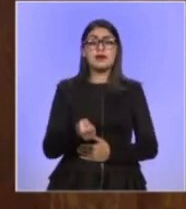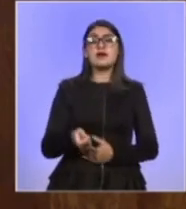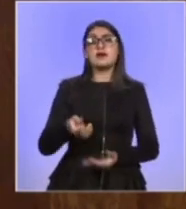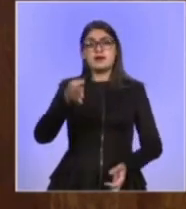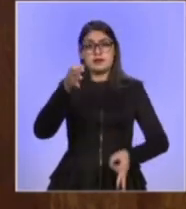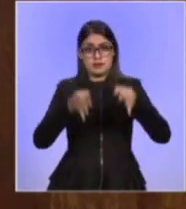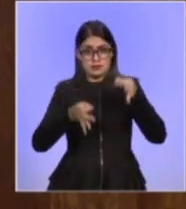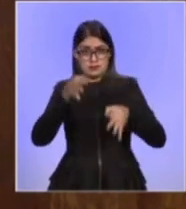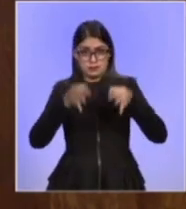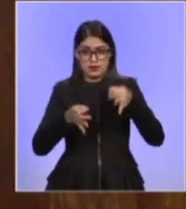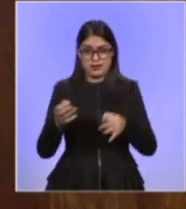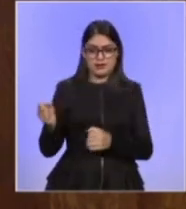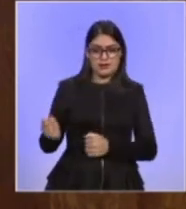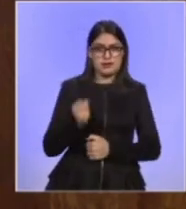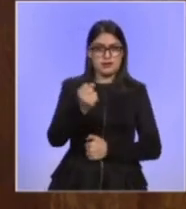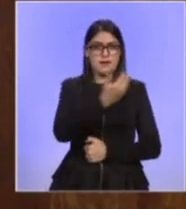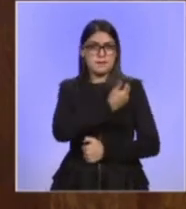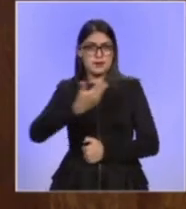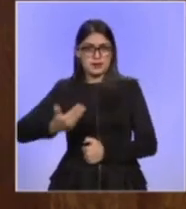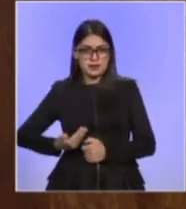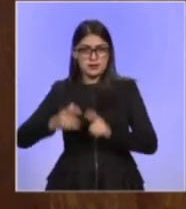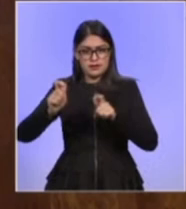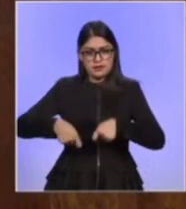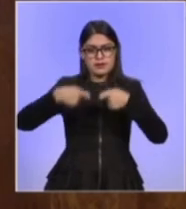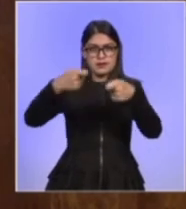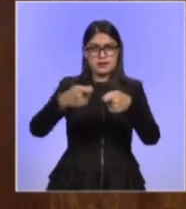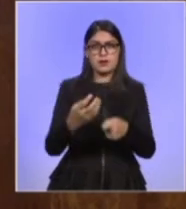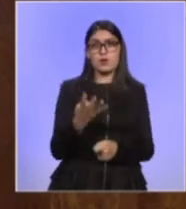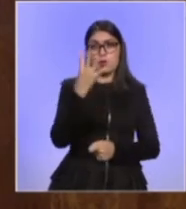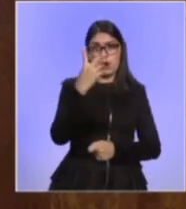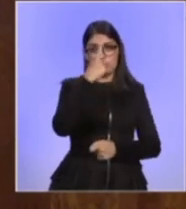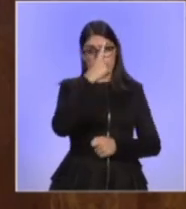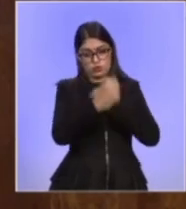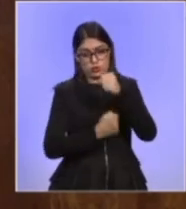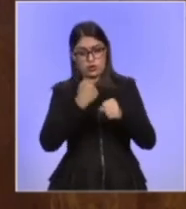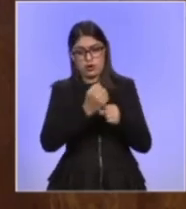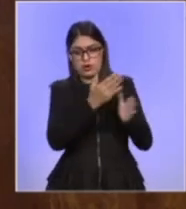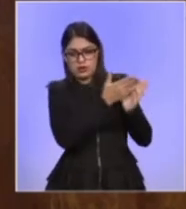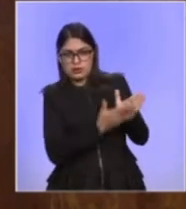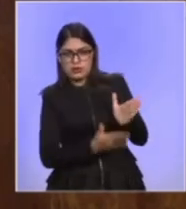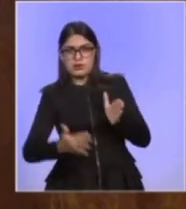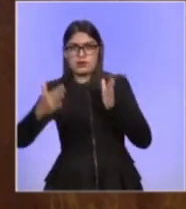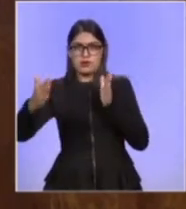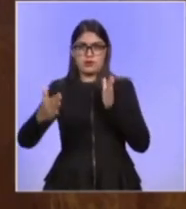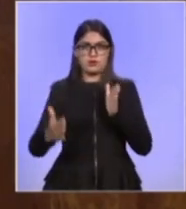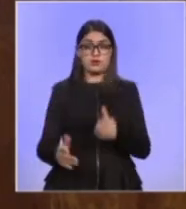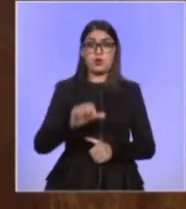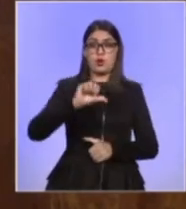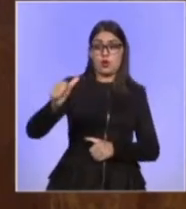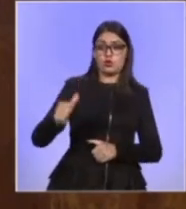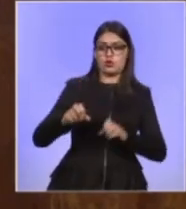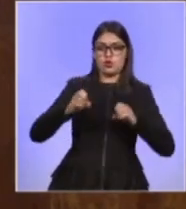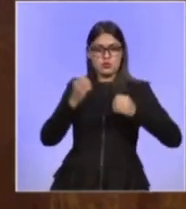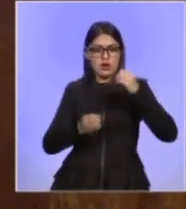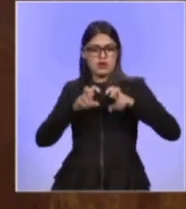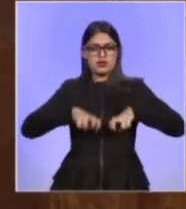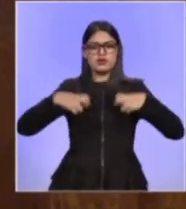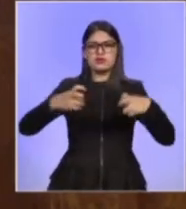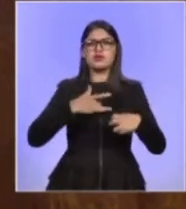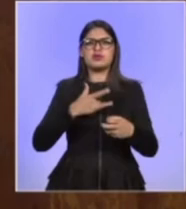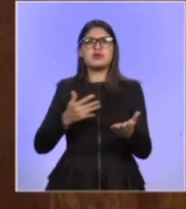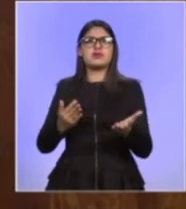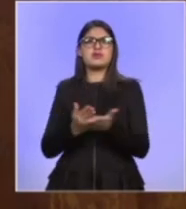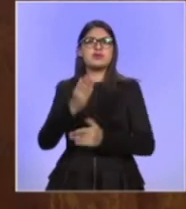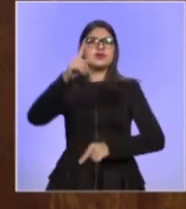es por un periodo fijo y no existe la figura de revocación o destitución por el pleno de la sala